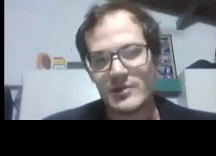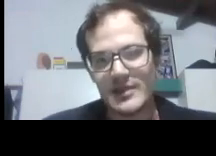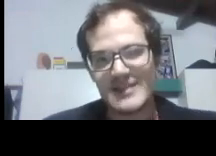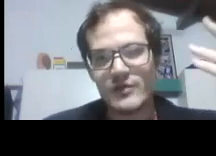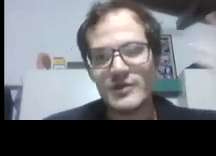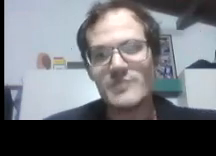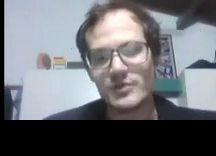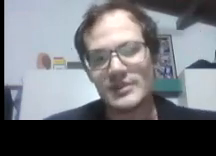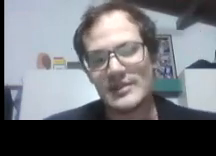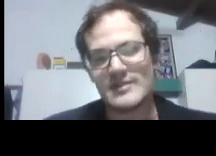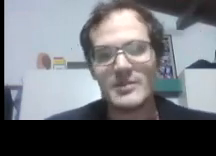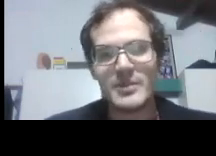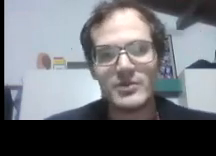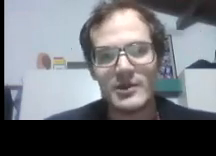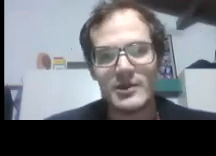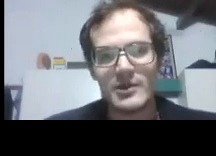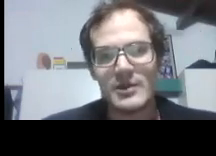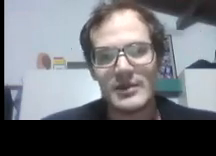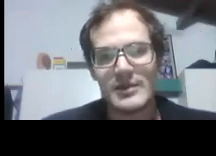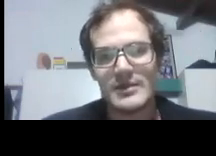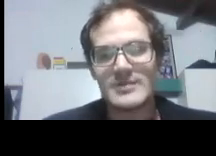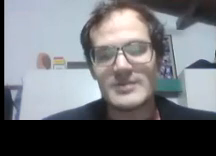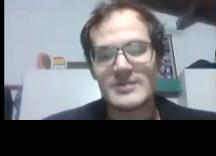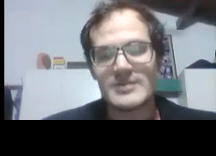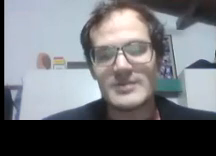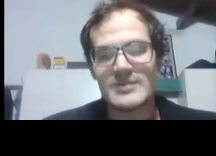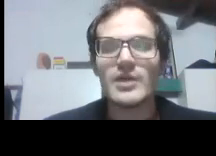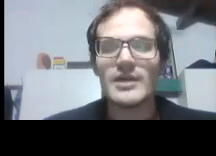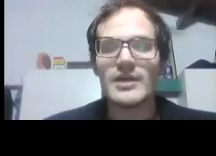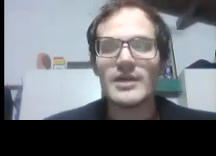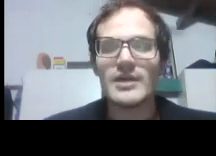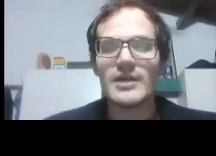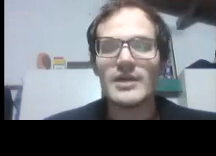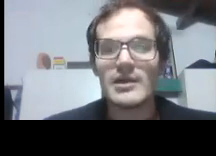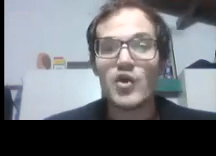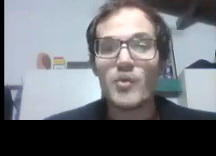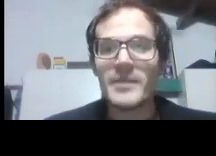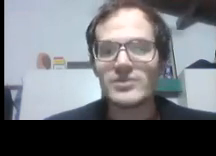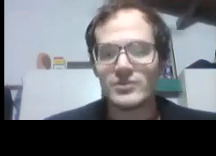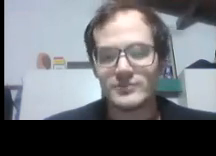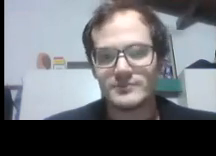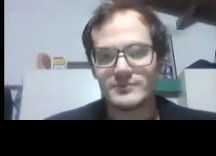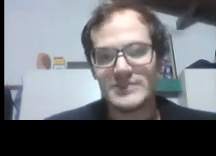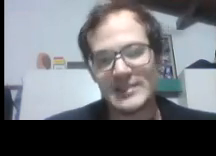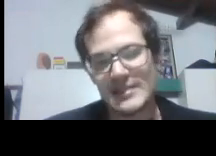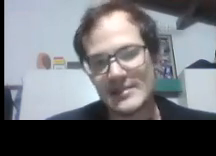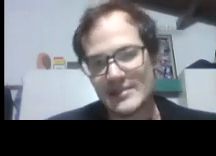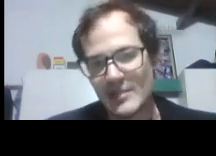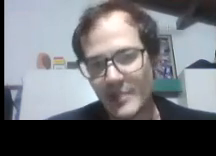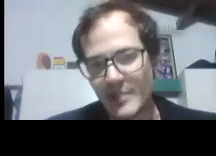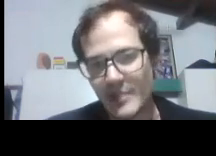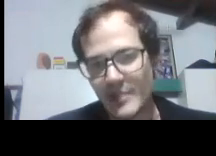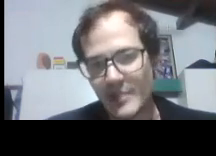español. Querés ser obispo, tenía que ser español. ¿Quiénes controlan el comercio? Tenía que